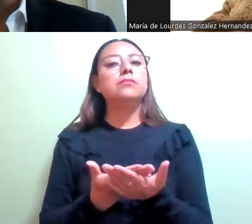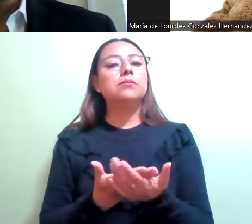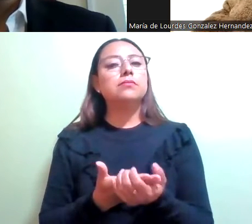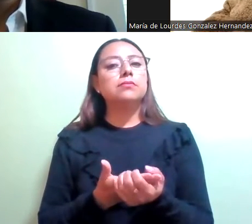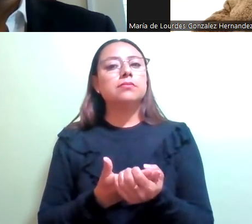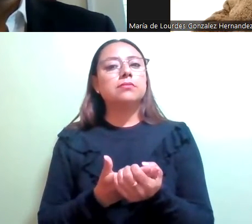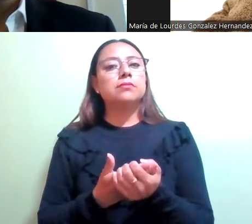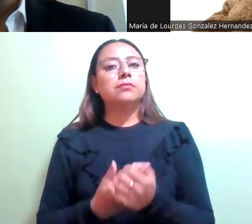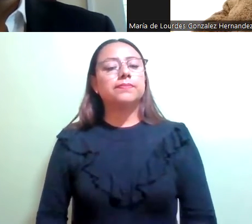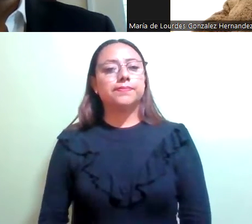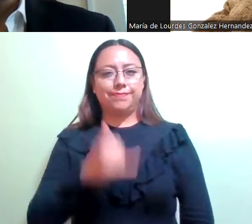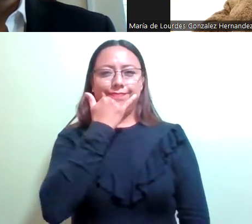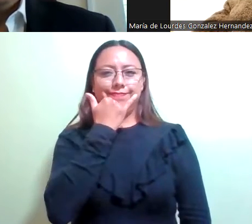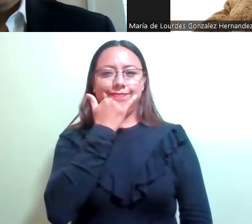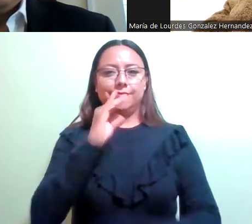perdón, permítame, Tania.